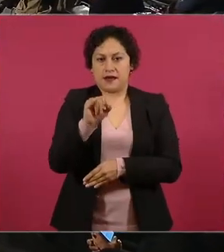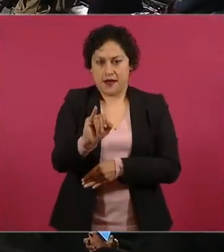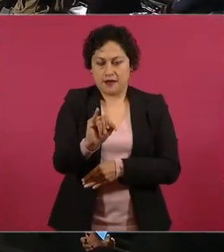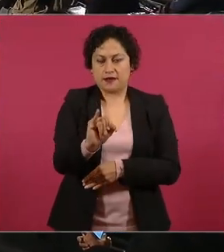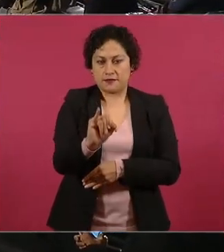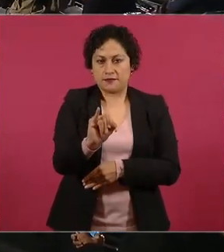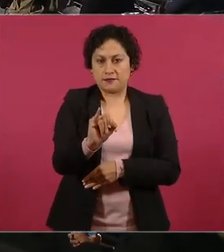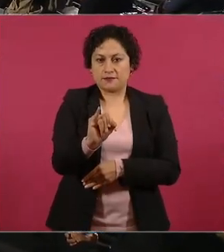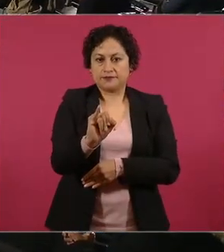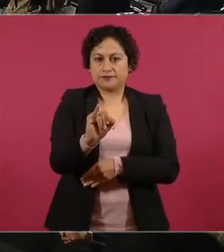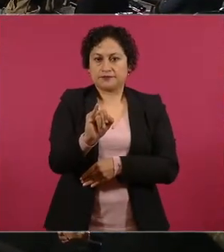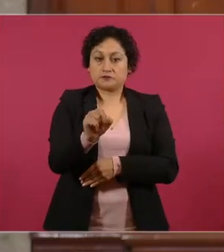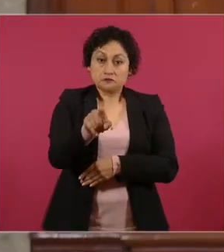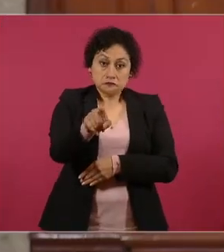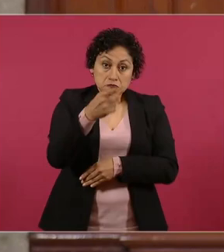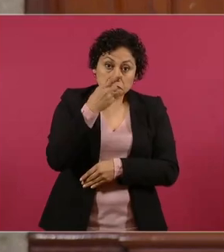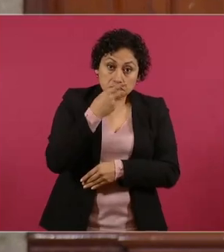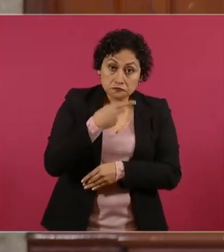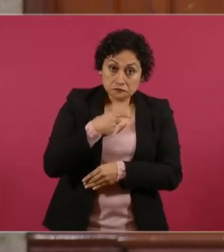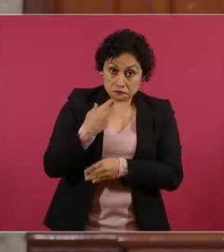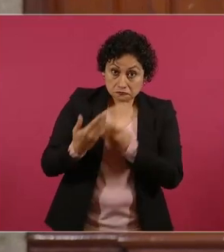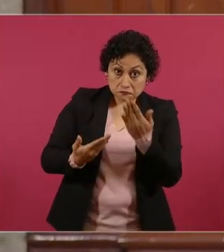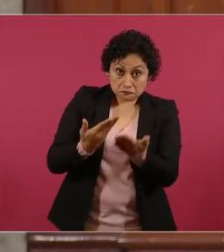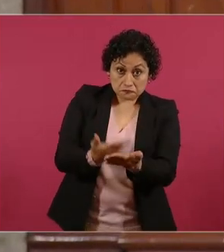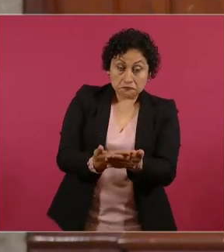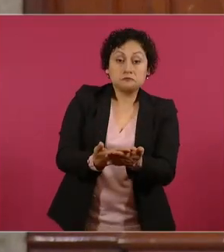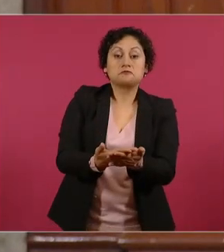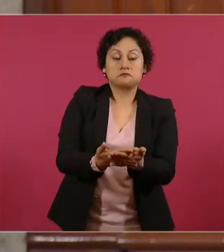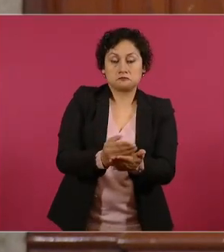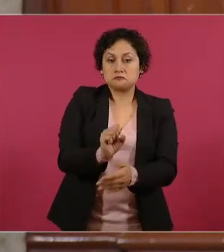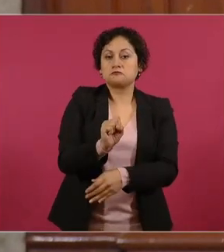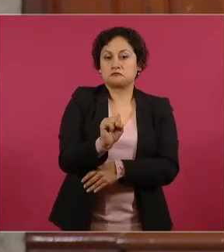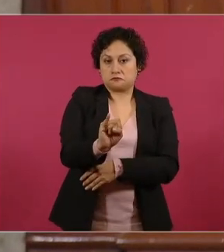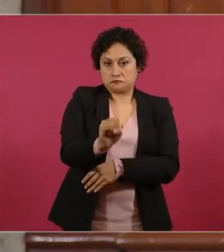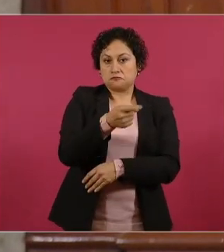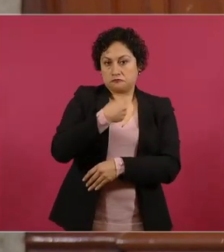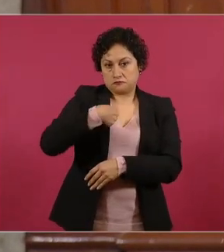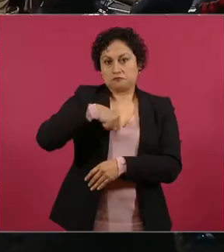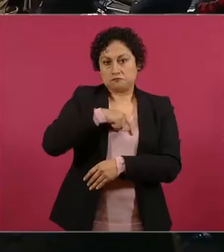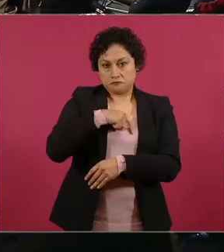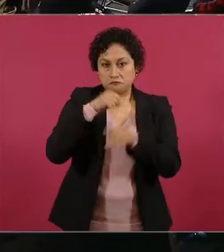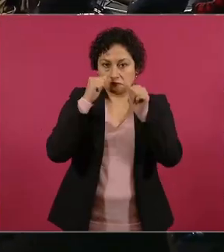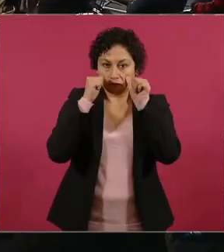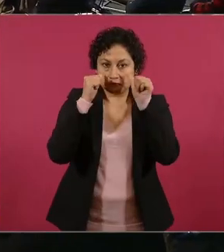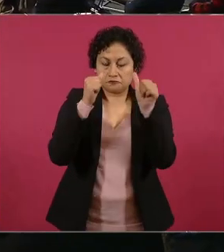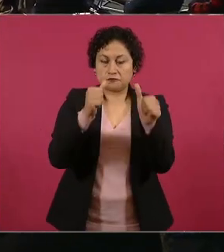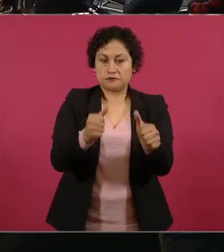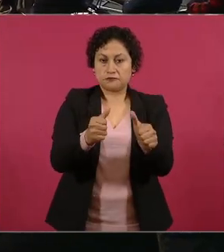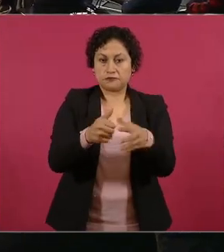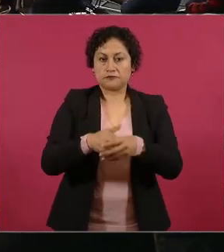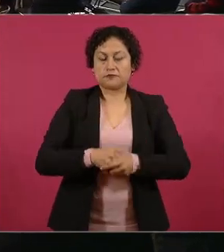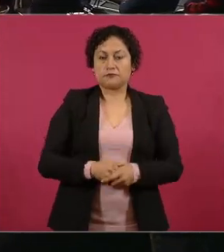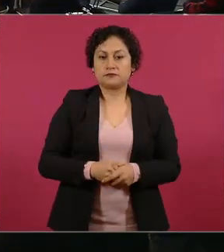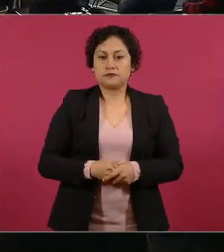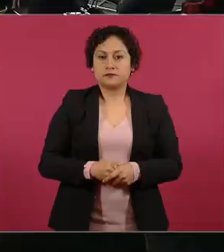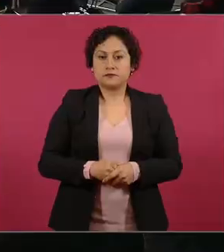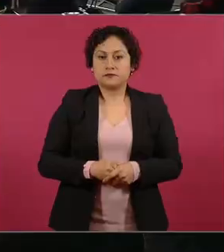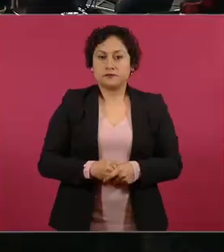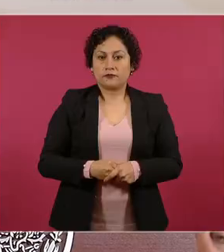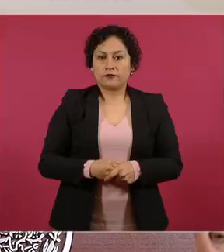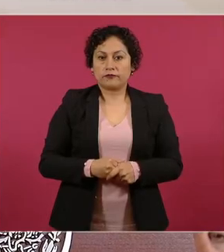estás proponiendo lo vamos a hacer de que